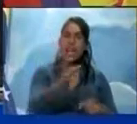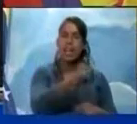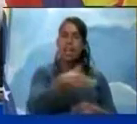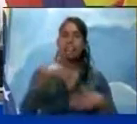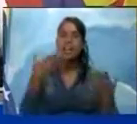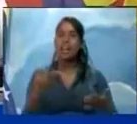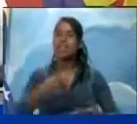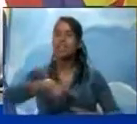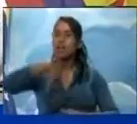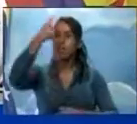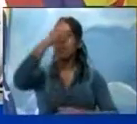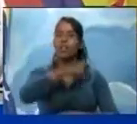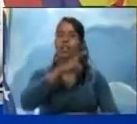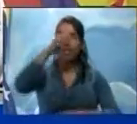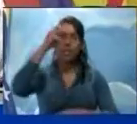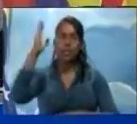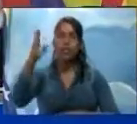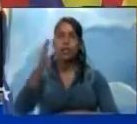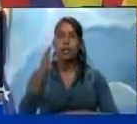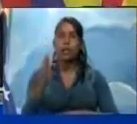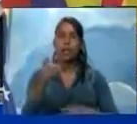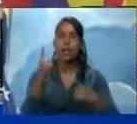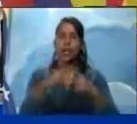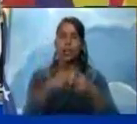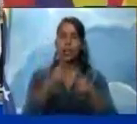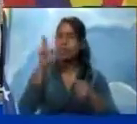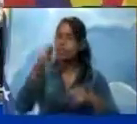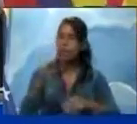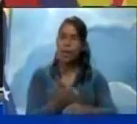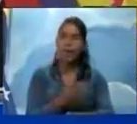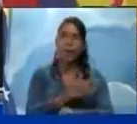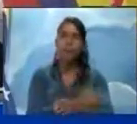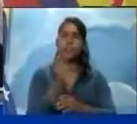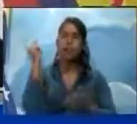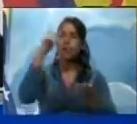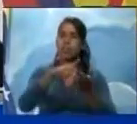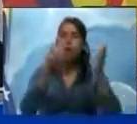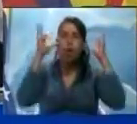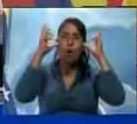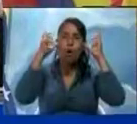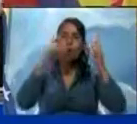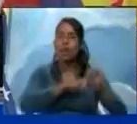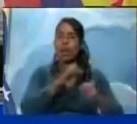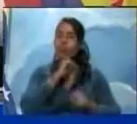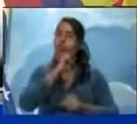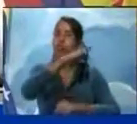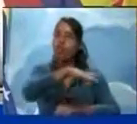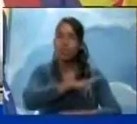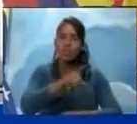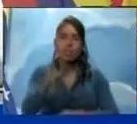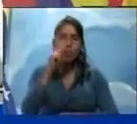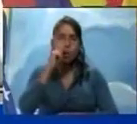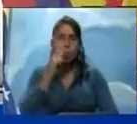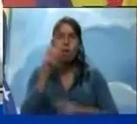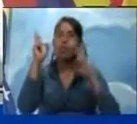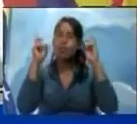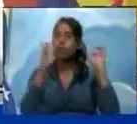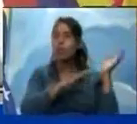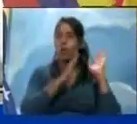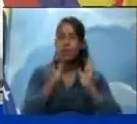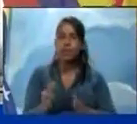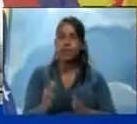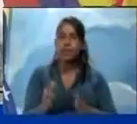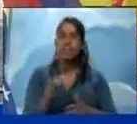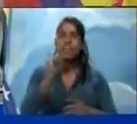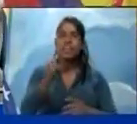se avergüenzan de Dios. Él nunca había oído la historia de ese hombre porque era un nuevo creyente.